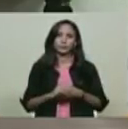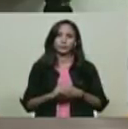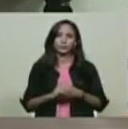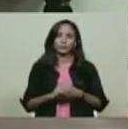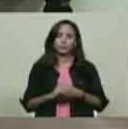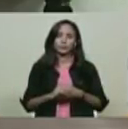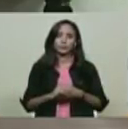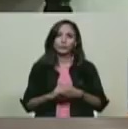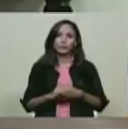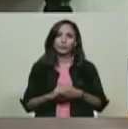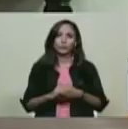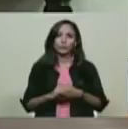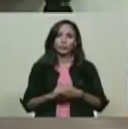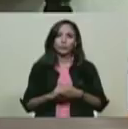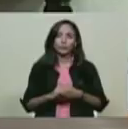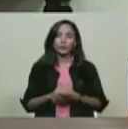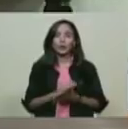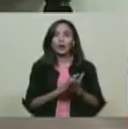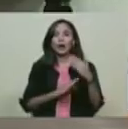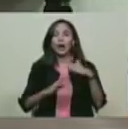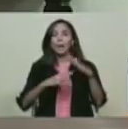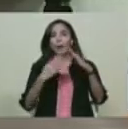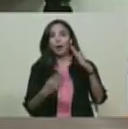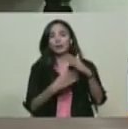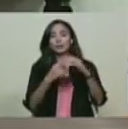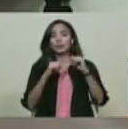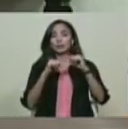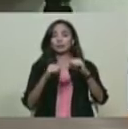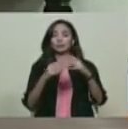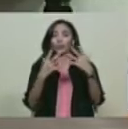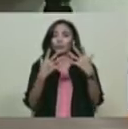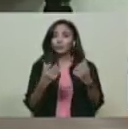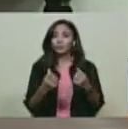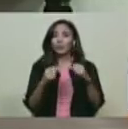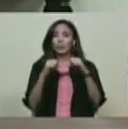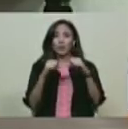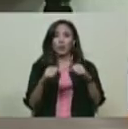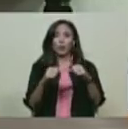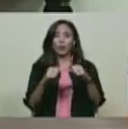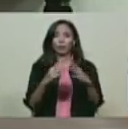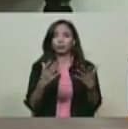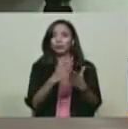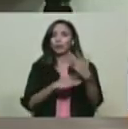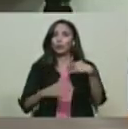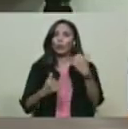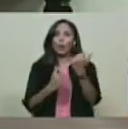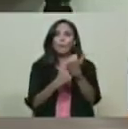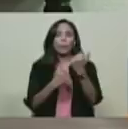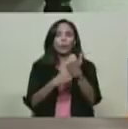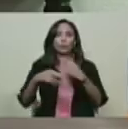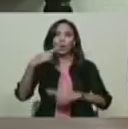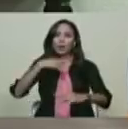columna sólida de esta revolución y de nuestra patria.